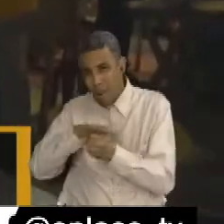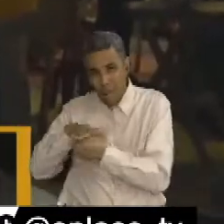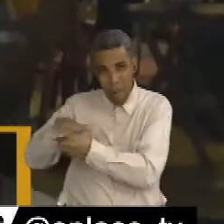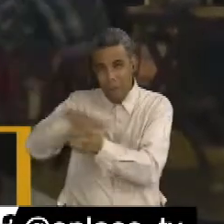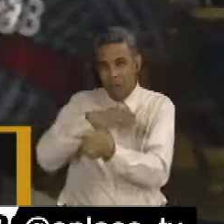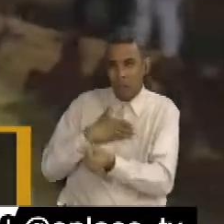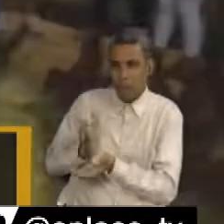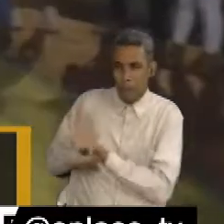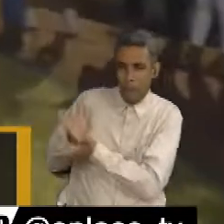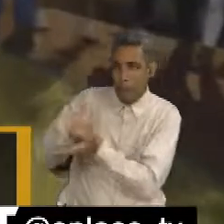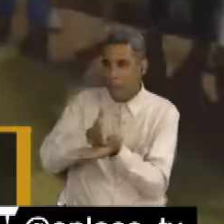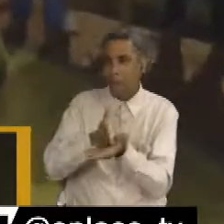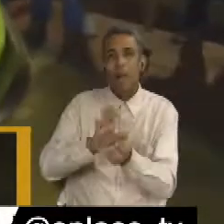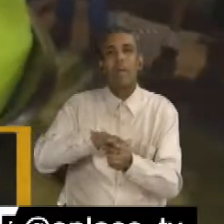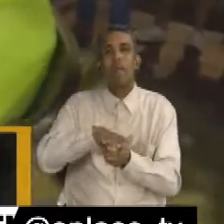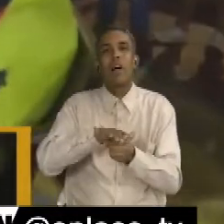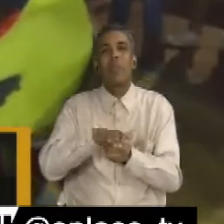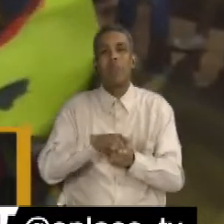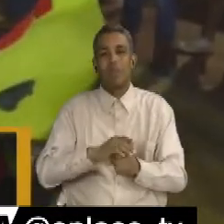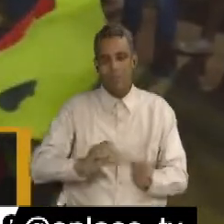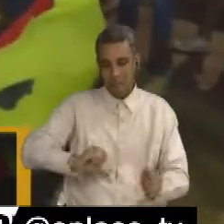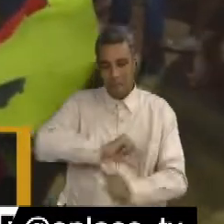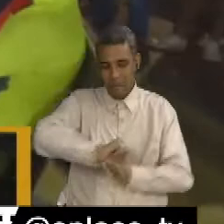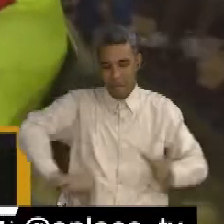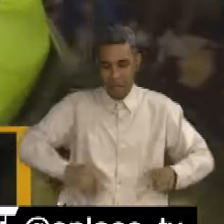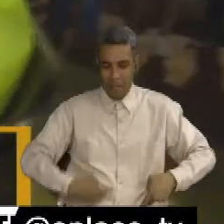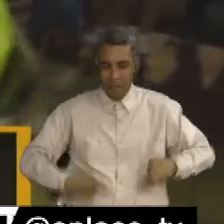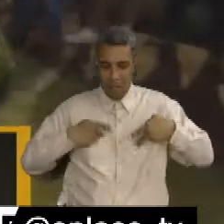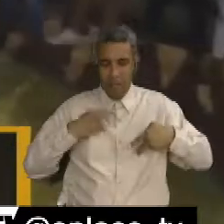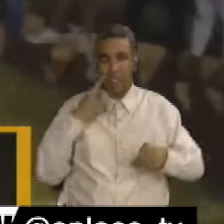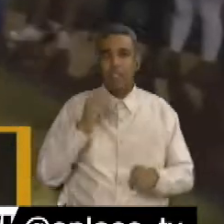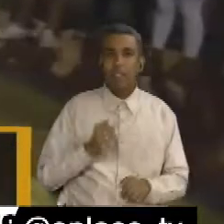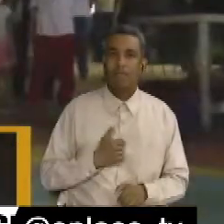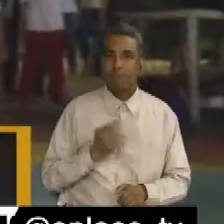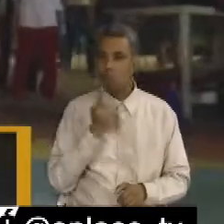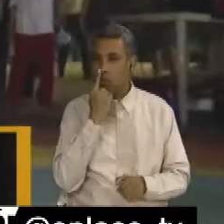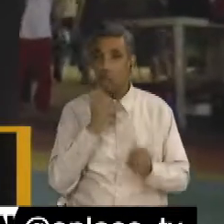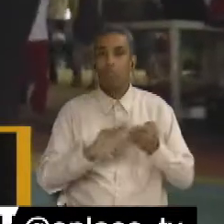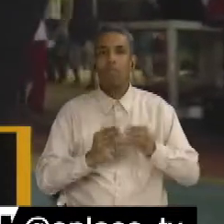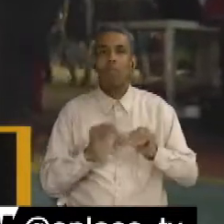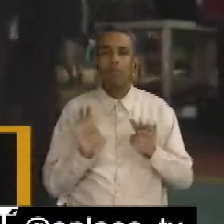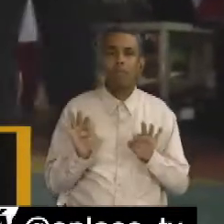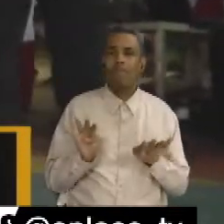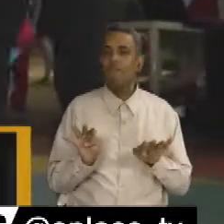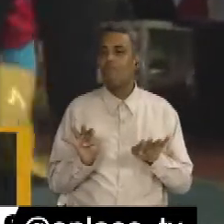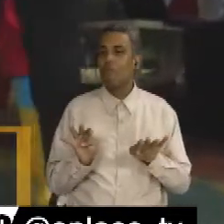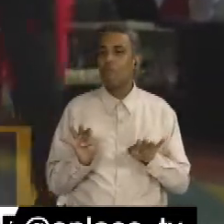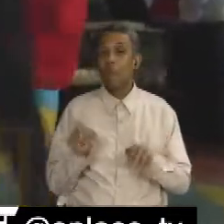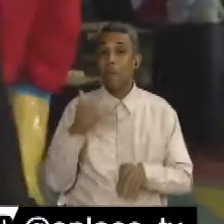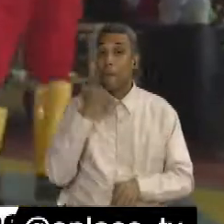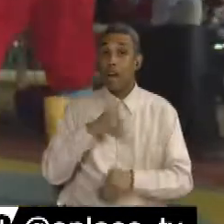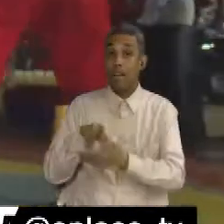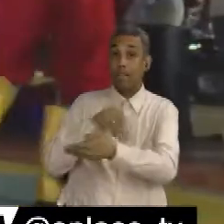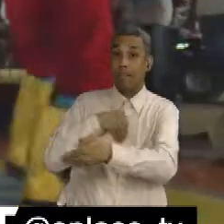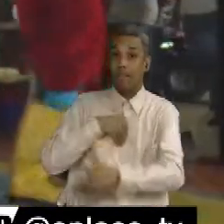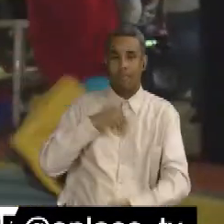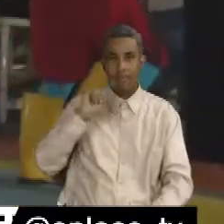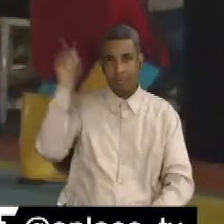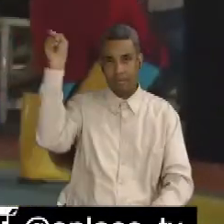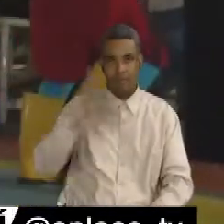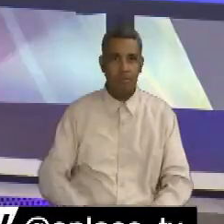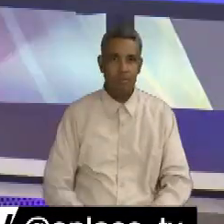la tenemos aquí en el Parque de la Vida. El público presente en el Parque de la Vida conoció a Rufino y se comprometió a no imitar su mal comportamiento ciudadano.